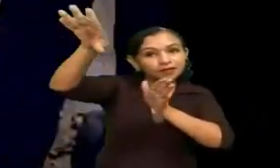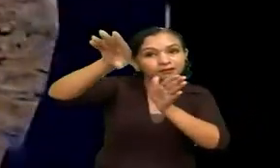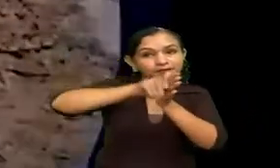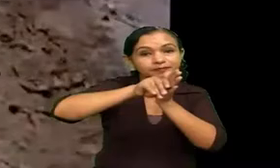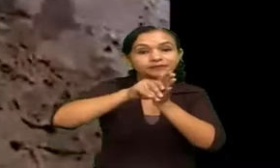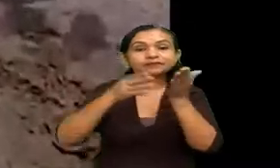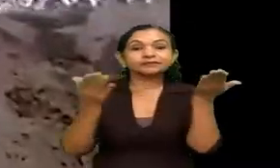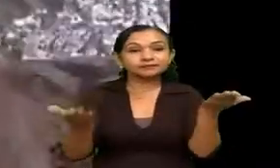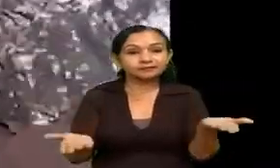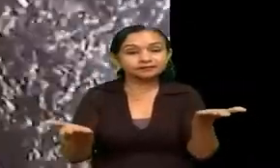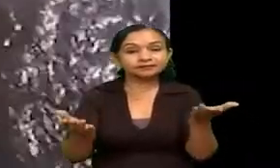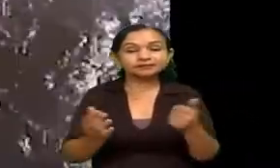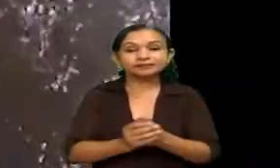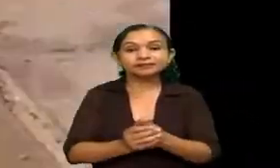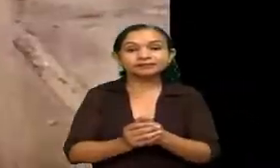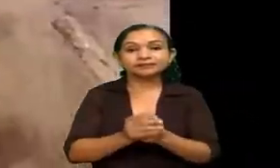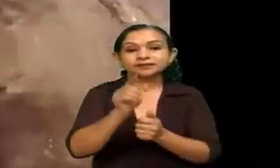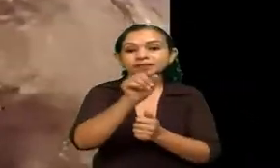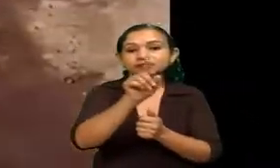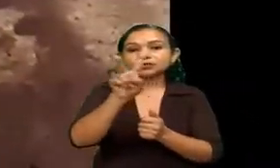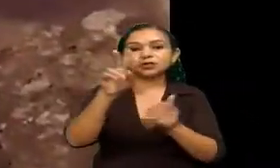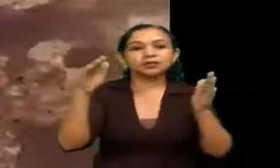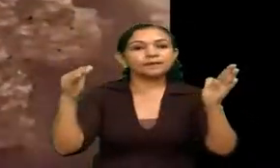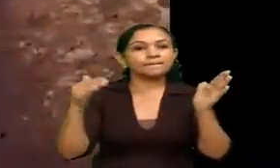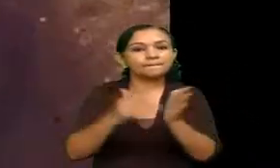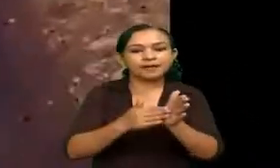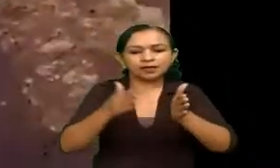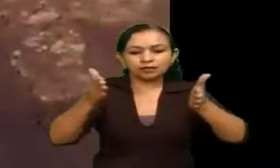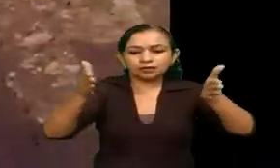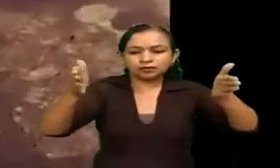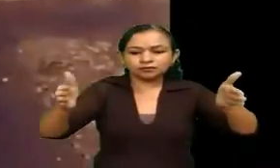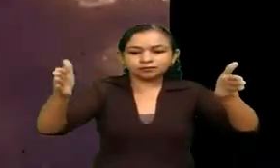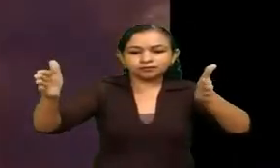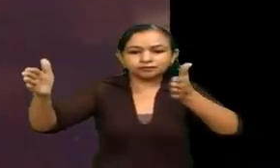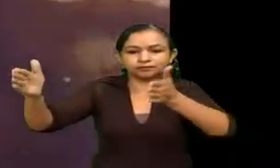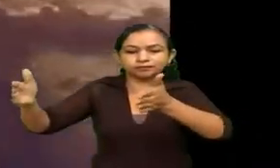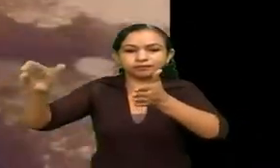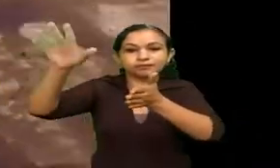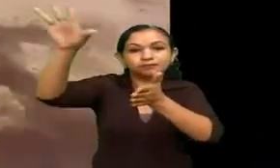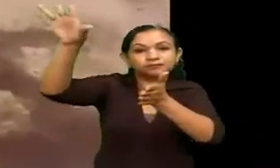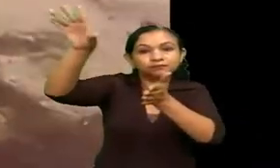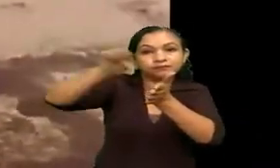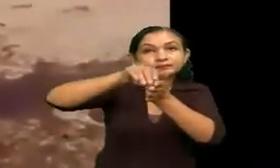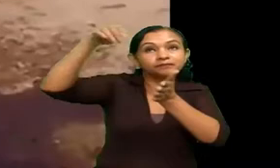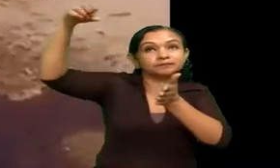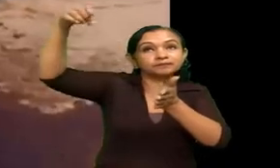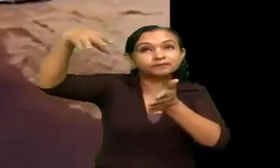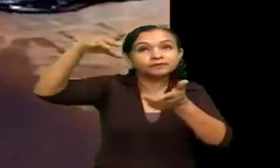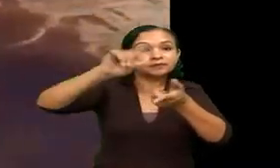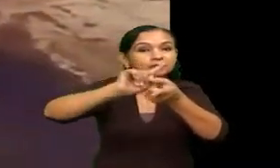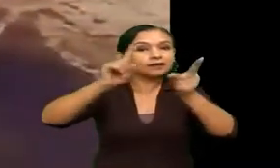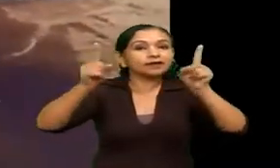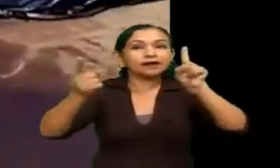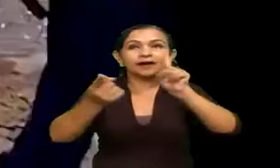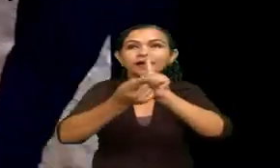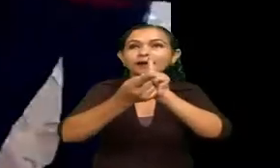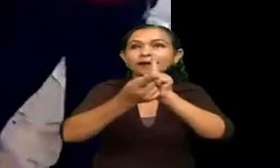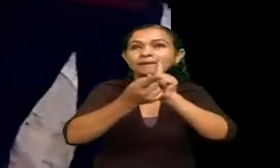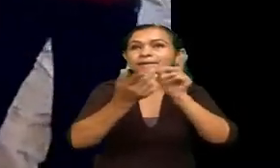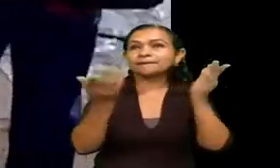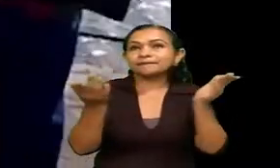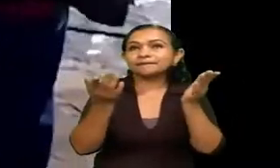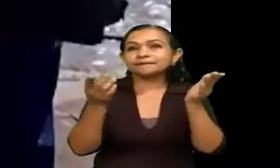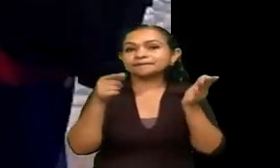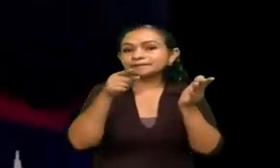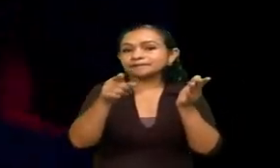Además, ¿verdad? De los 12.000 paneles. Entonces ya, si puedes ver, un cambio totalmente a